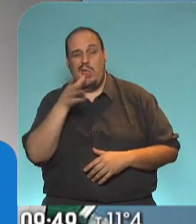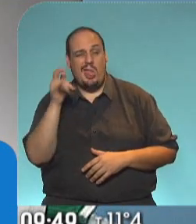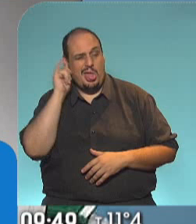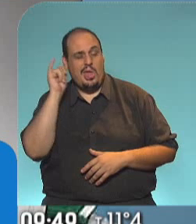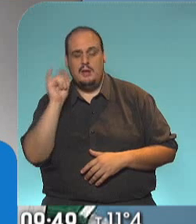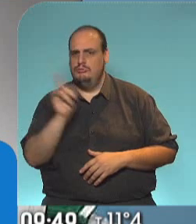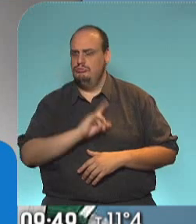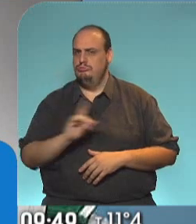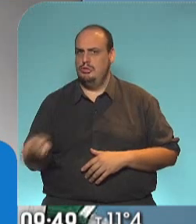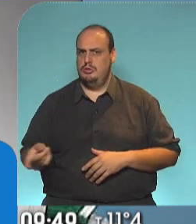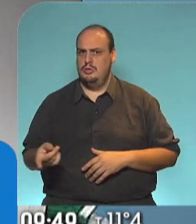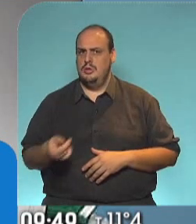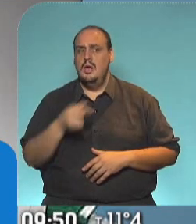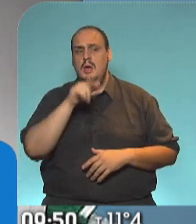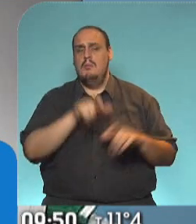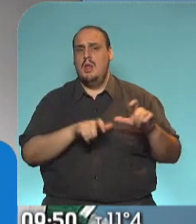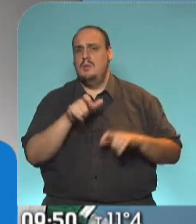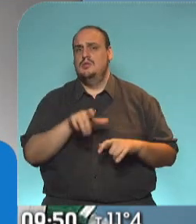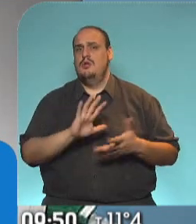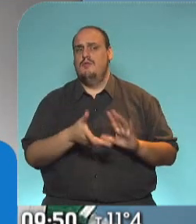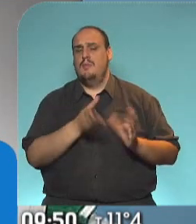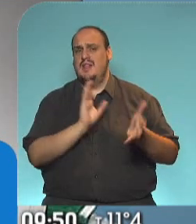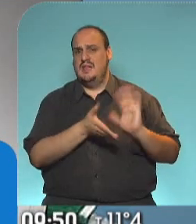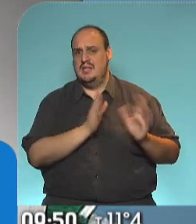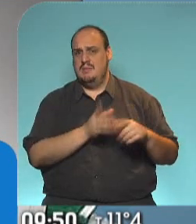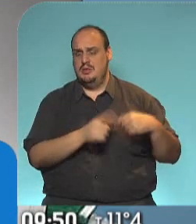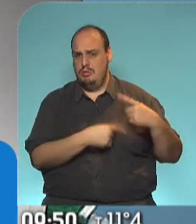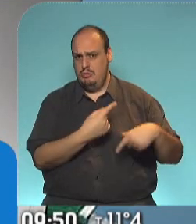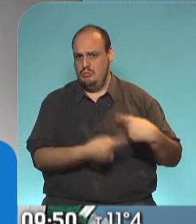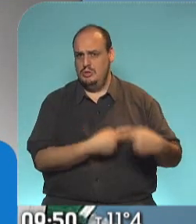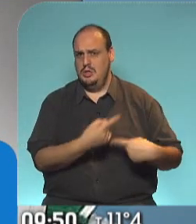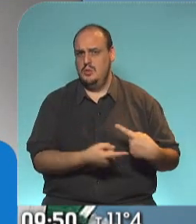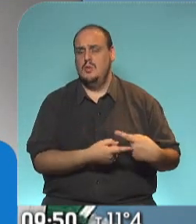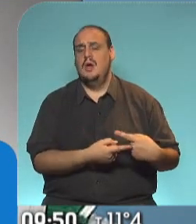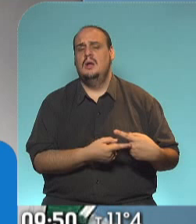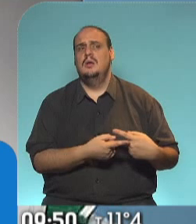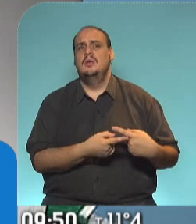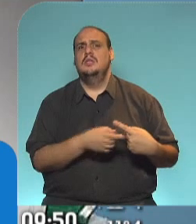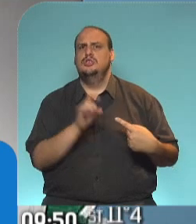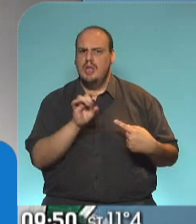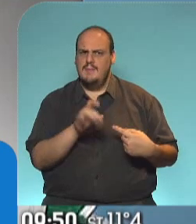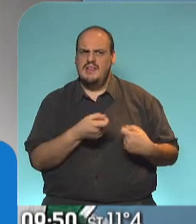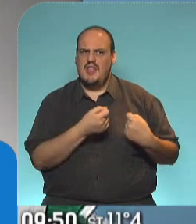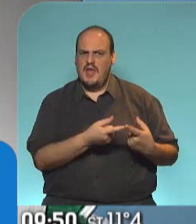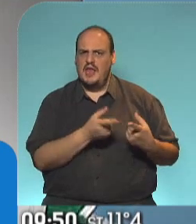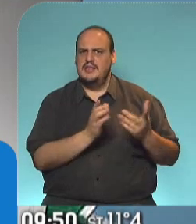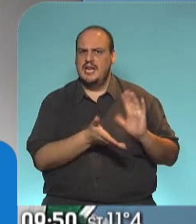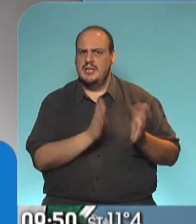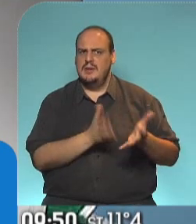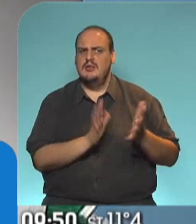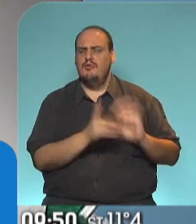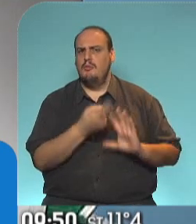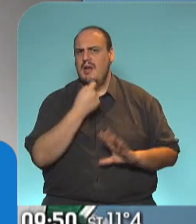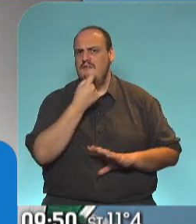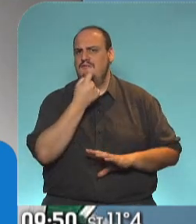importante entonces para que las personas puedan seguir mantener tratamiento no solo con brindarle el tratamiento de manera simplificada